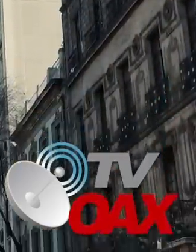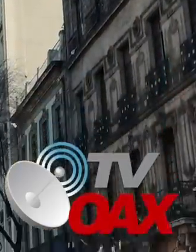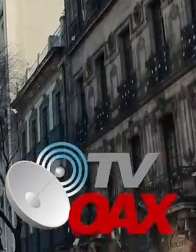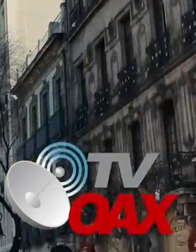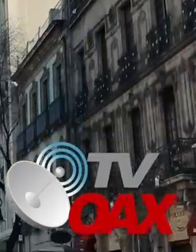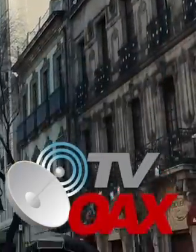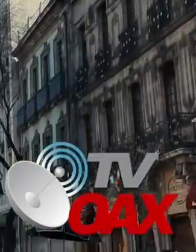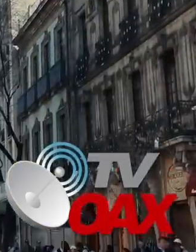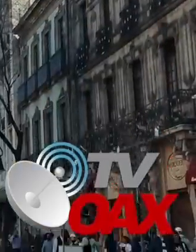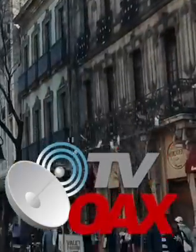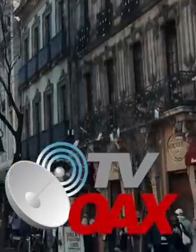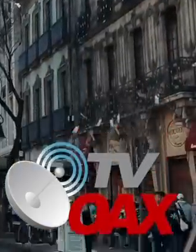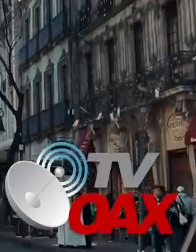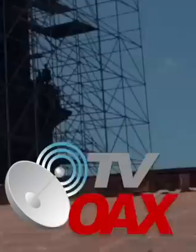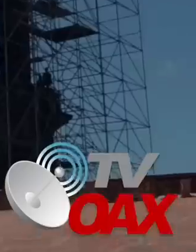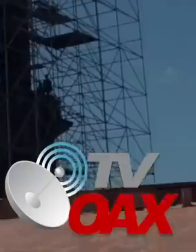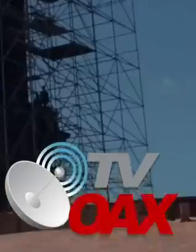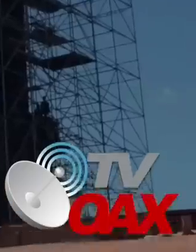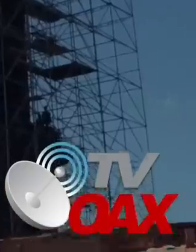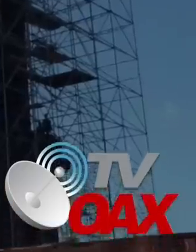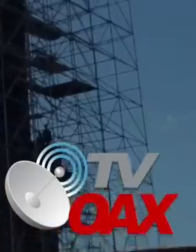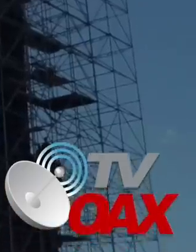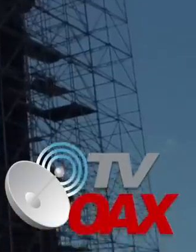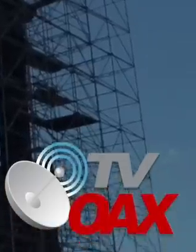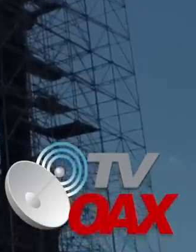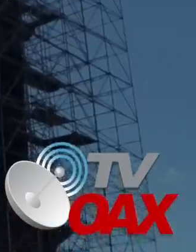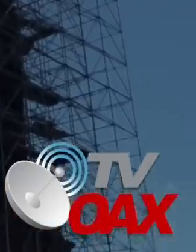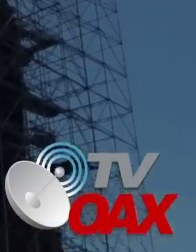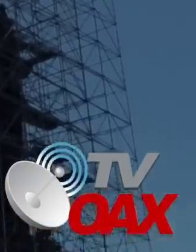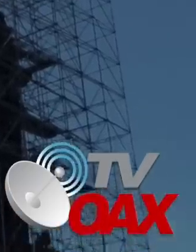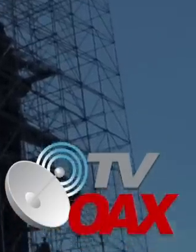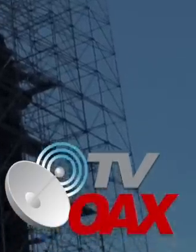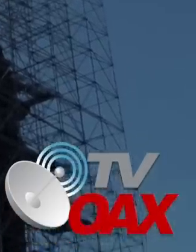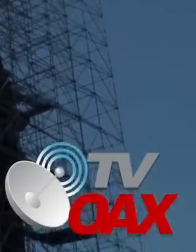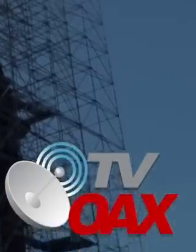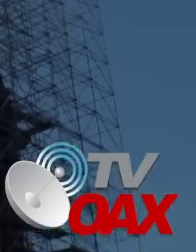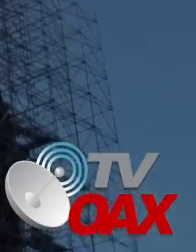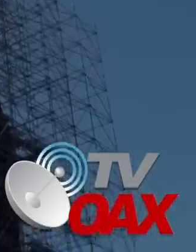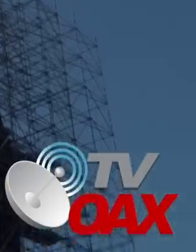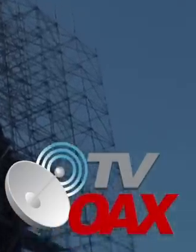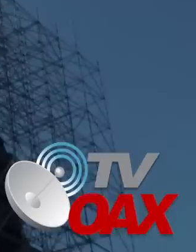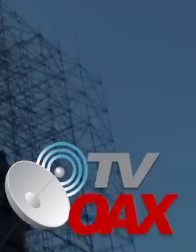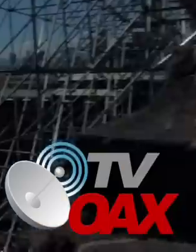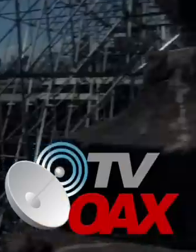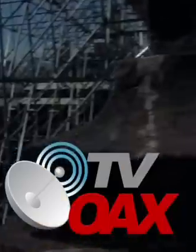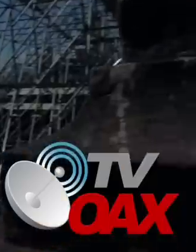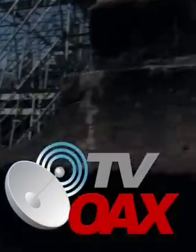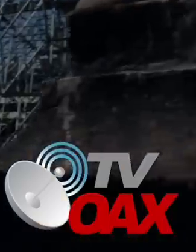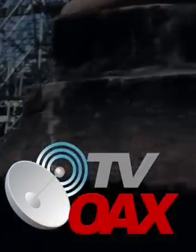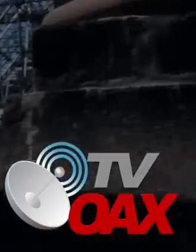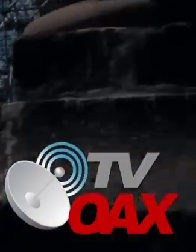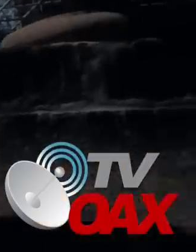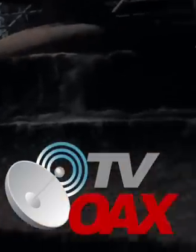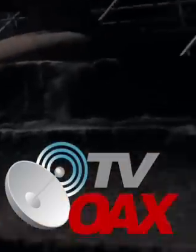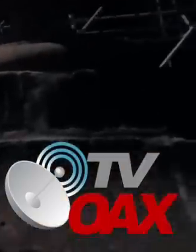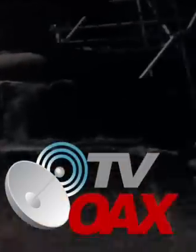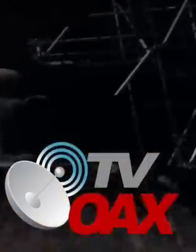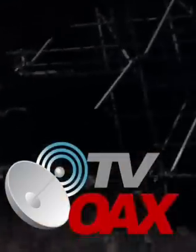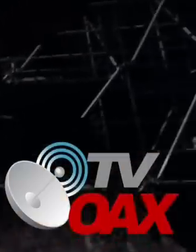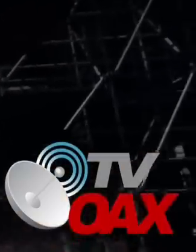principal monumento religioso del país, por su significado histórico, religioso y social.